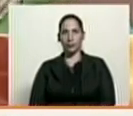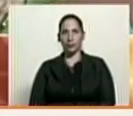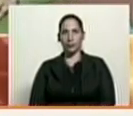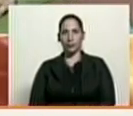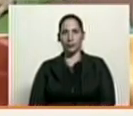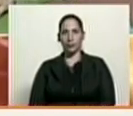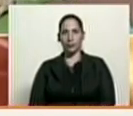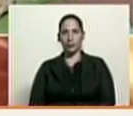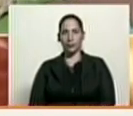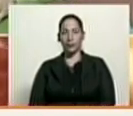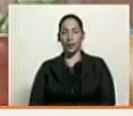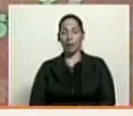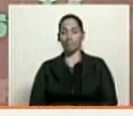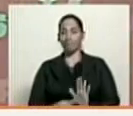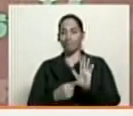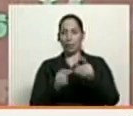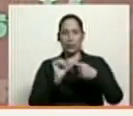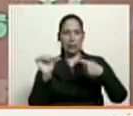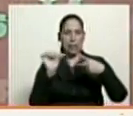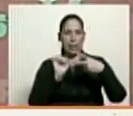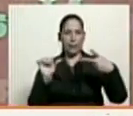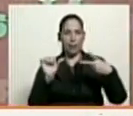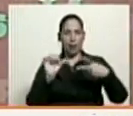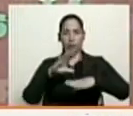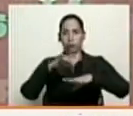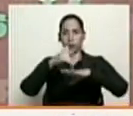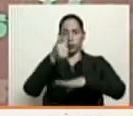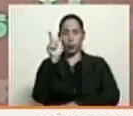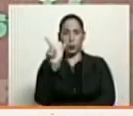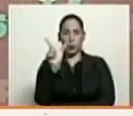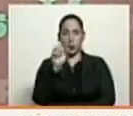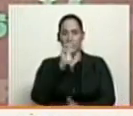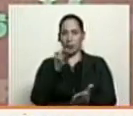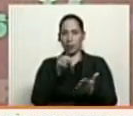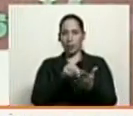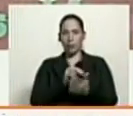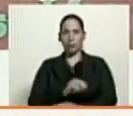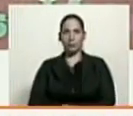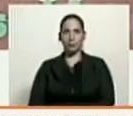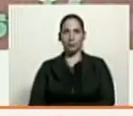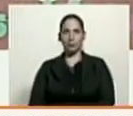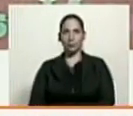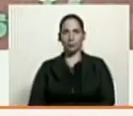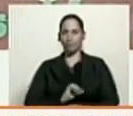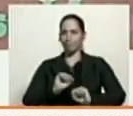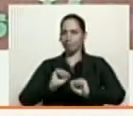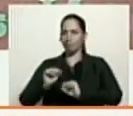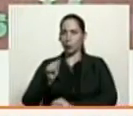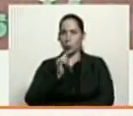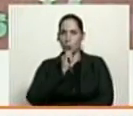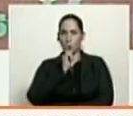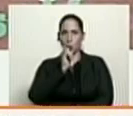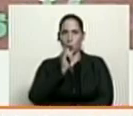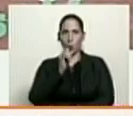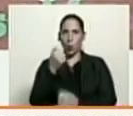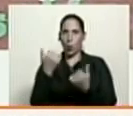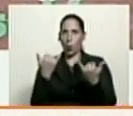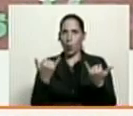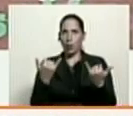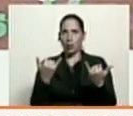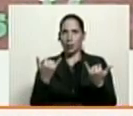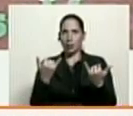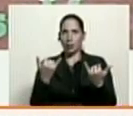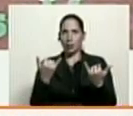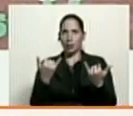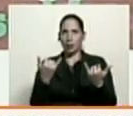Así es, como de costumbre, semanalmente la directiva nacional del Partido Socialista Unido de Venezuela activa rueda de prensa. En esta oportunidad debemos destacar